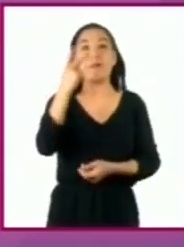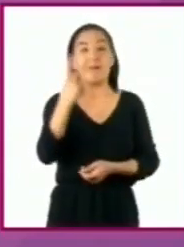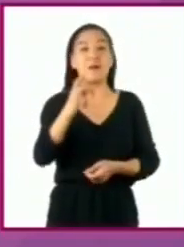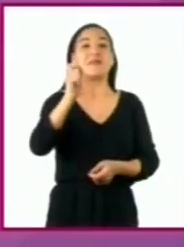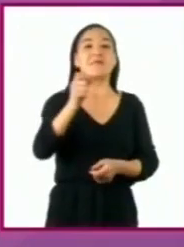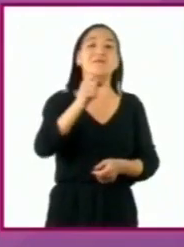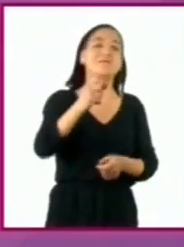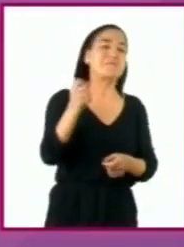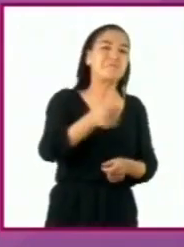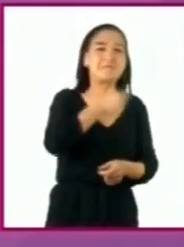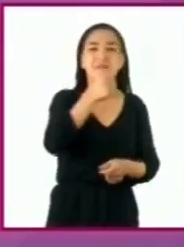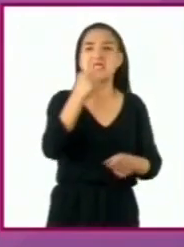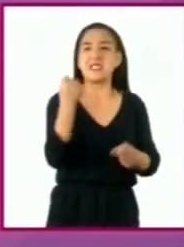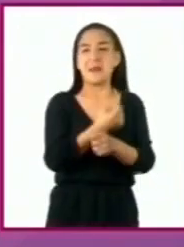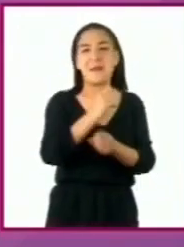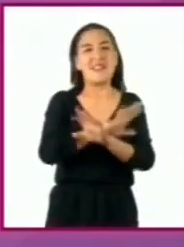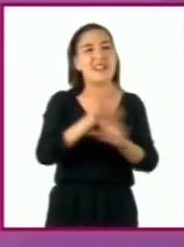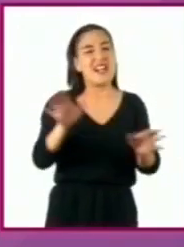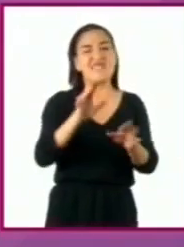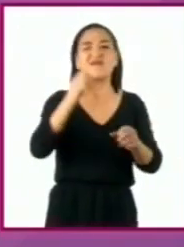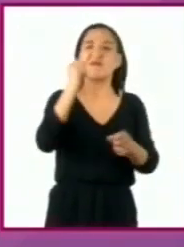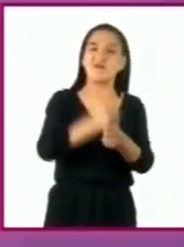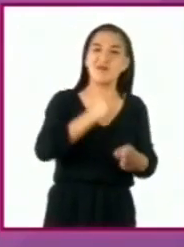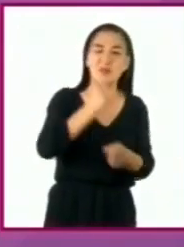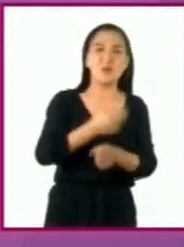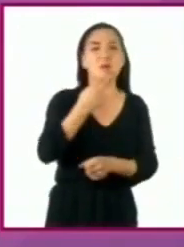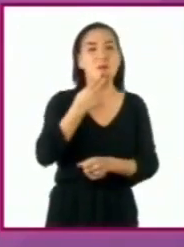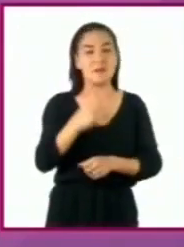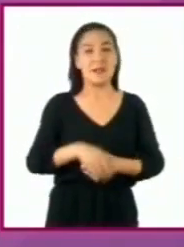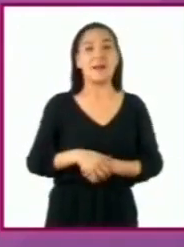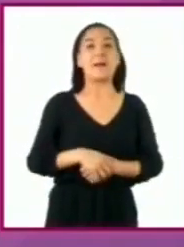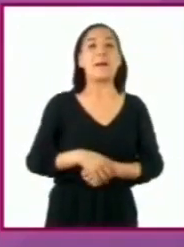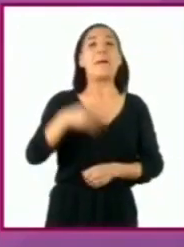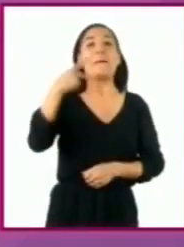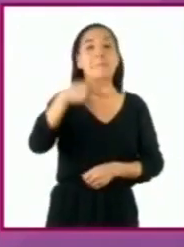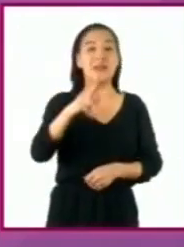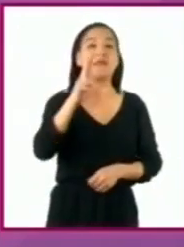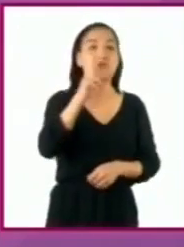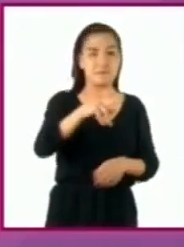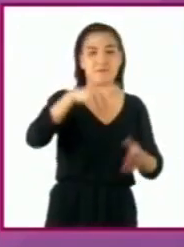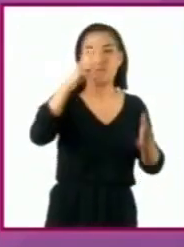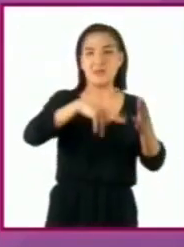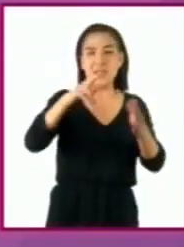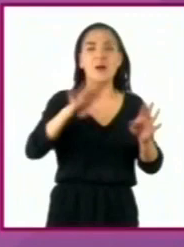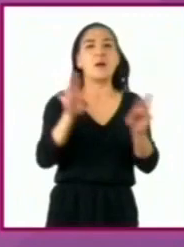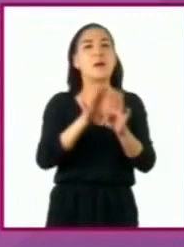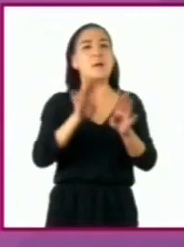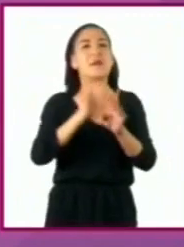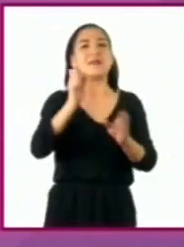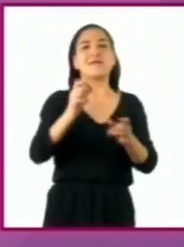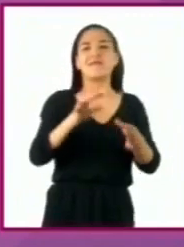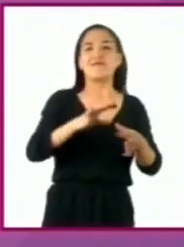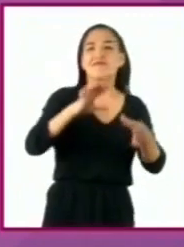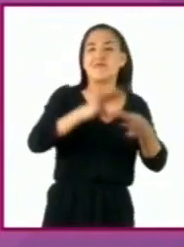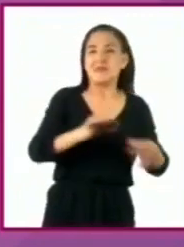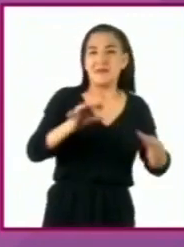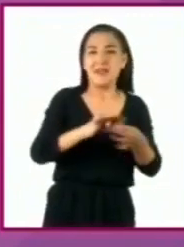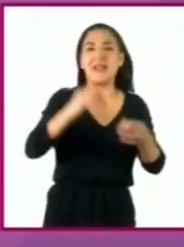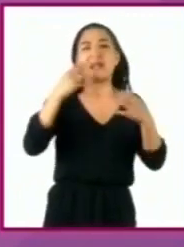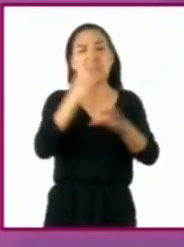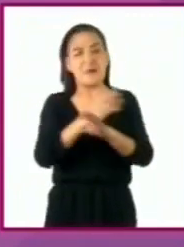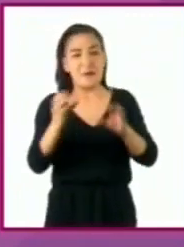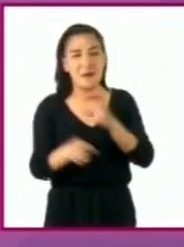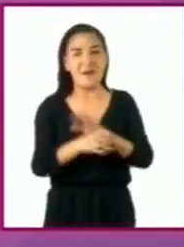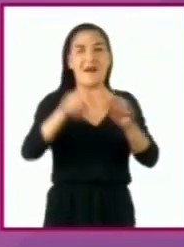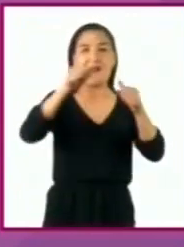viejos zapatos gastados. Sin embargo, la pintura cuenta muchas cosas a muchos niveles: